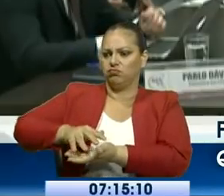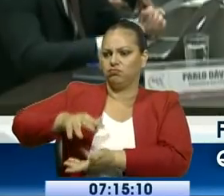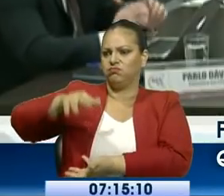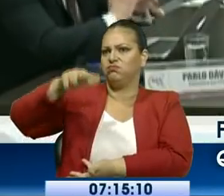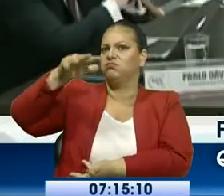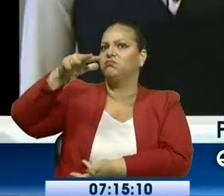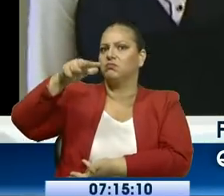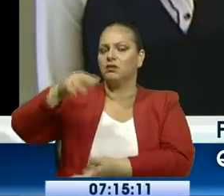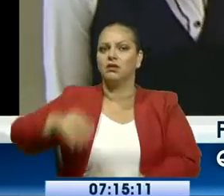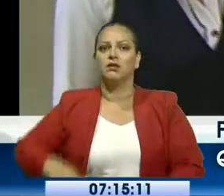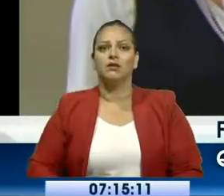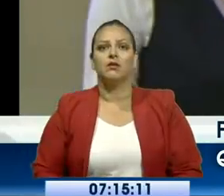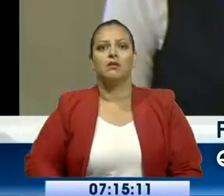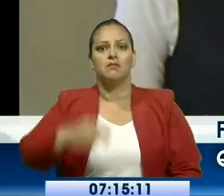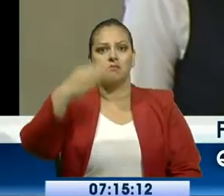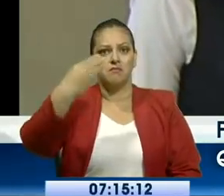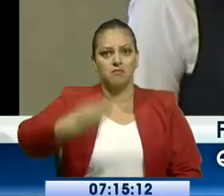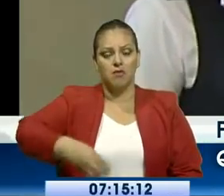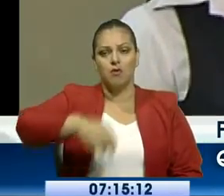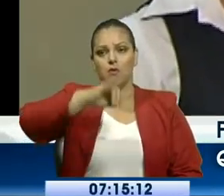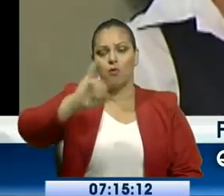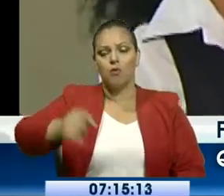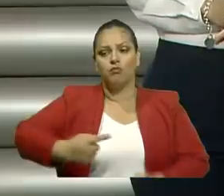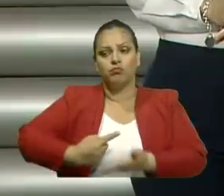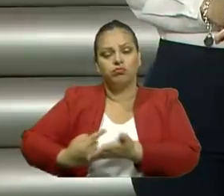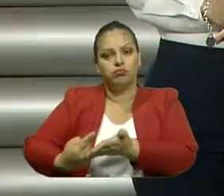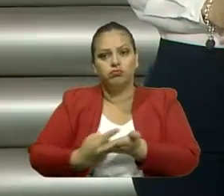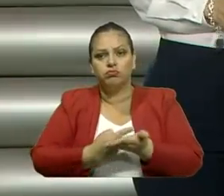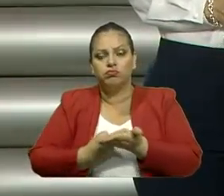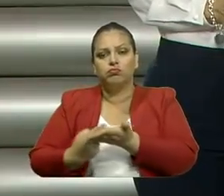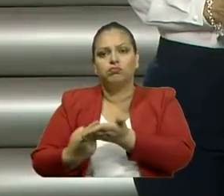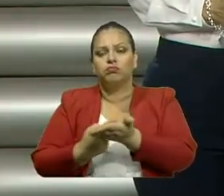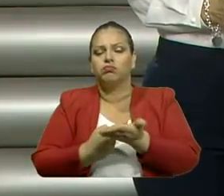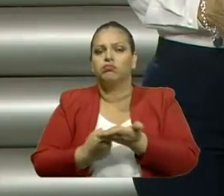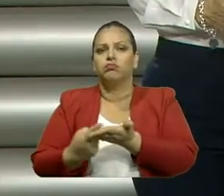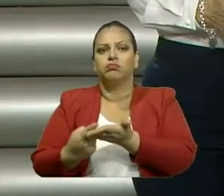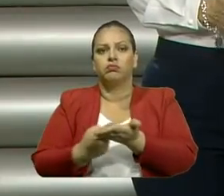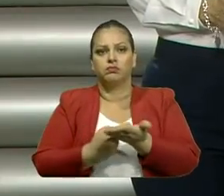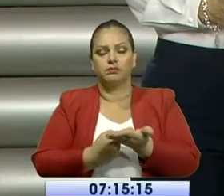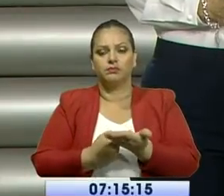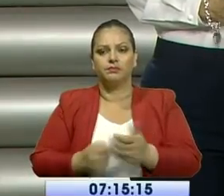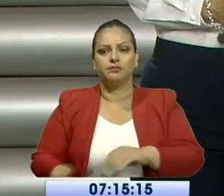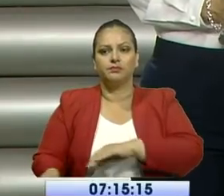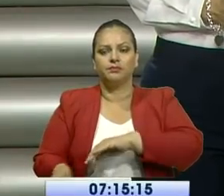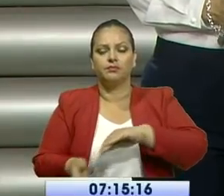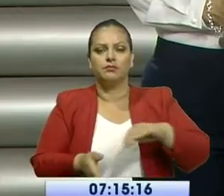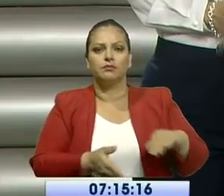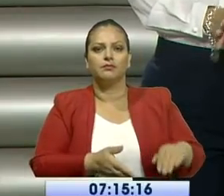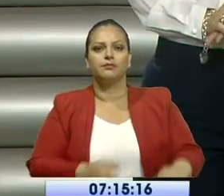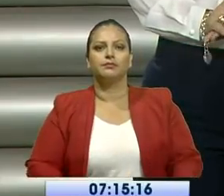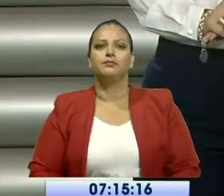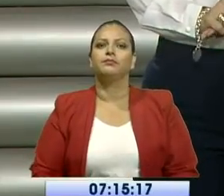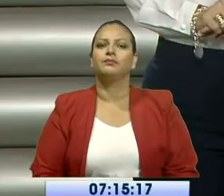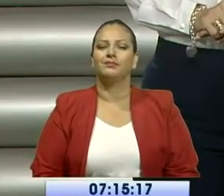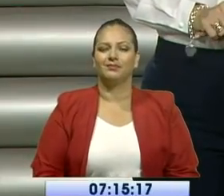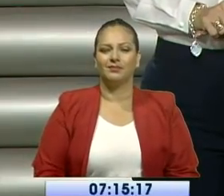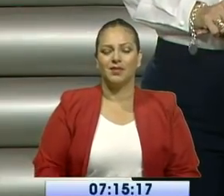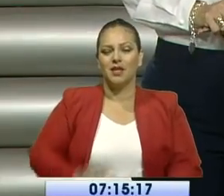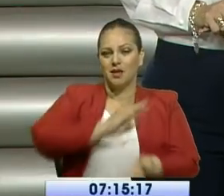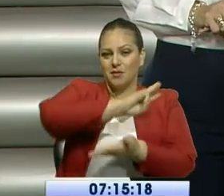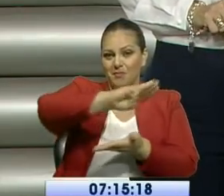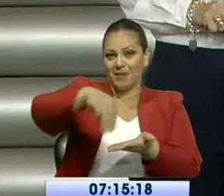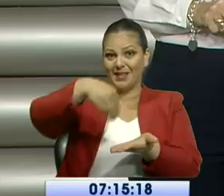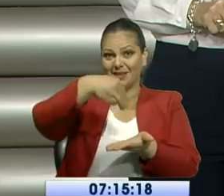Guayaquil, informó Jorge Escobar. Ya están identificados el presunto autor y